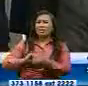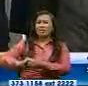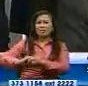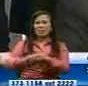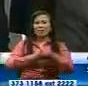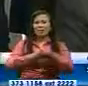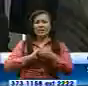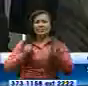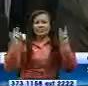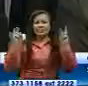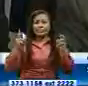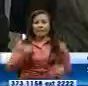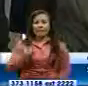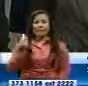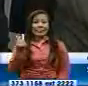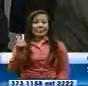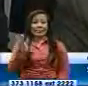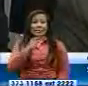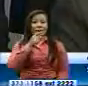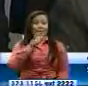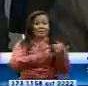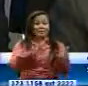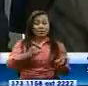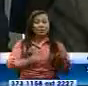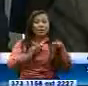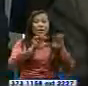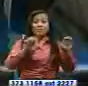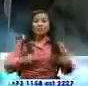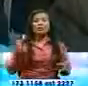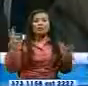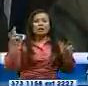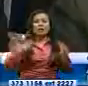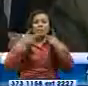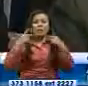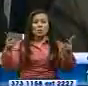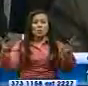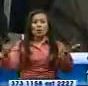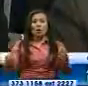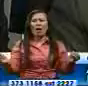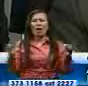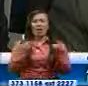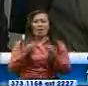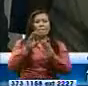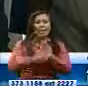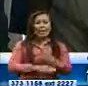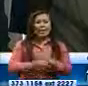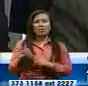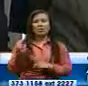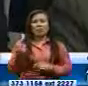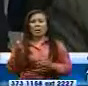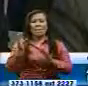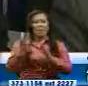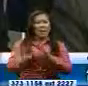es tomar dinero de un bolsillo del sector privado para trasladarlo al sector público menos liquidez menos ventas menos